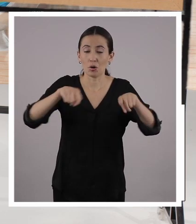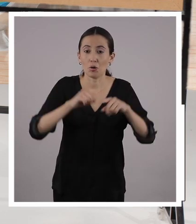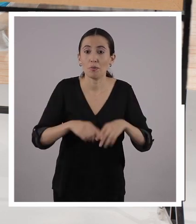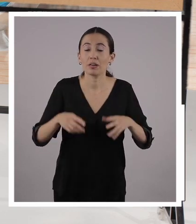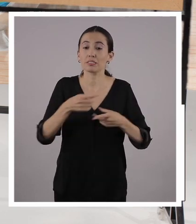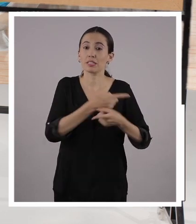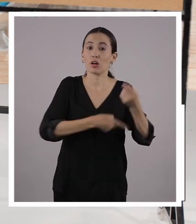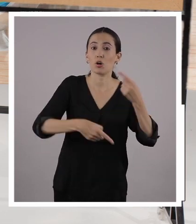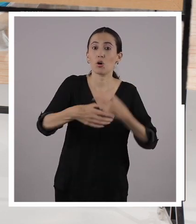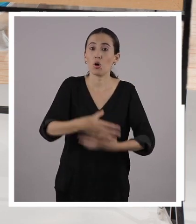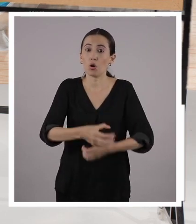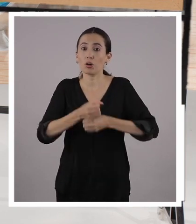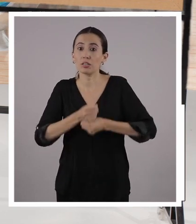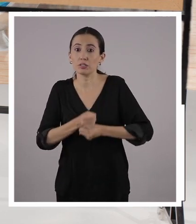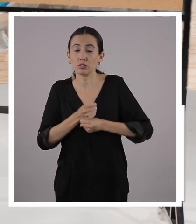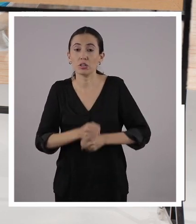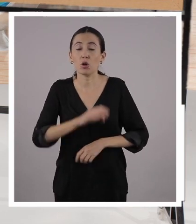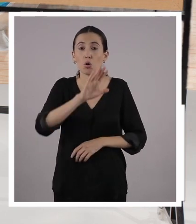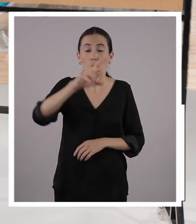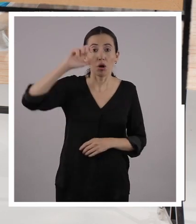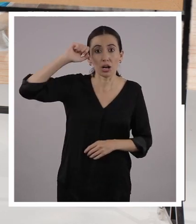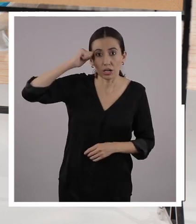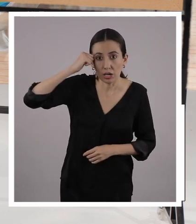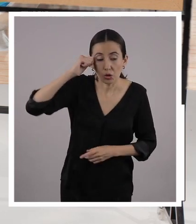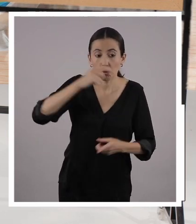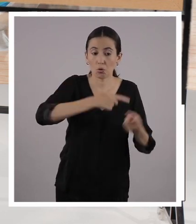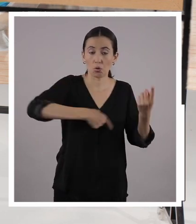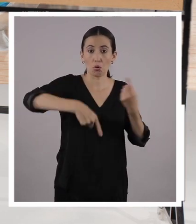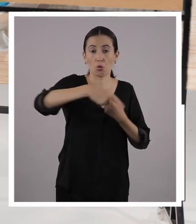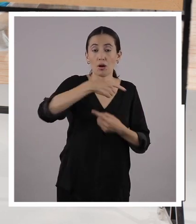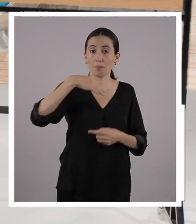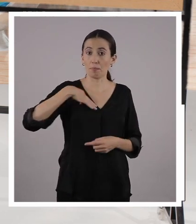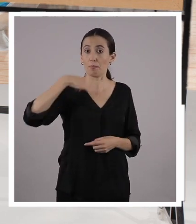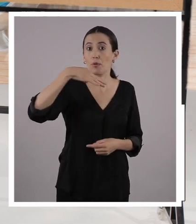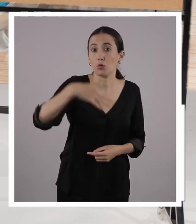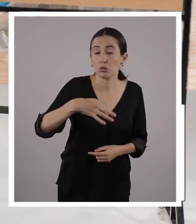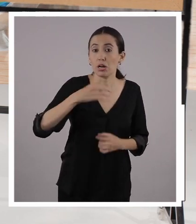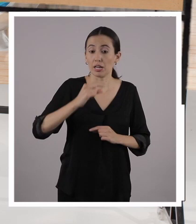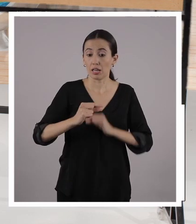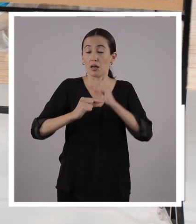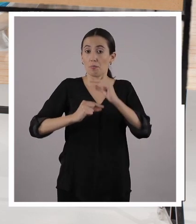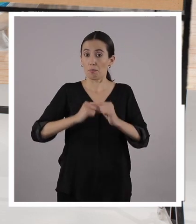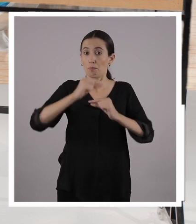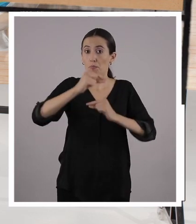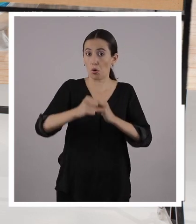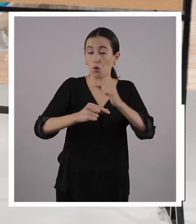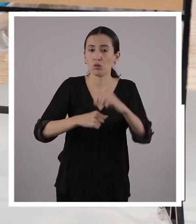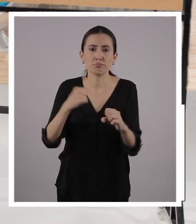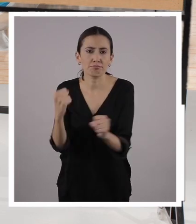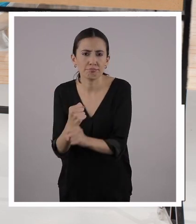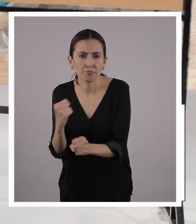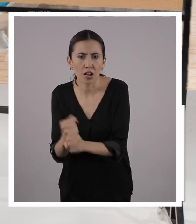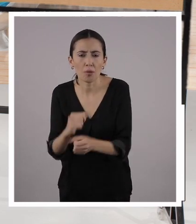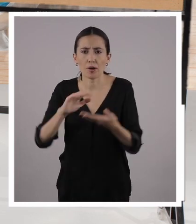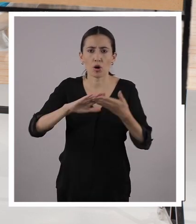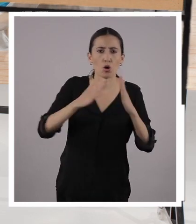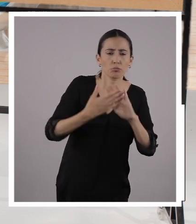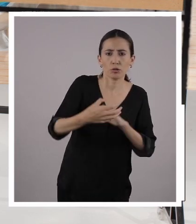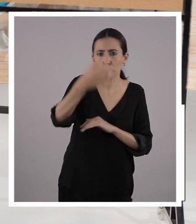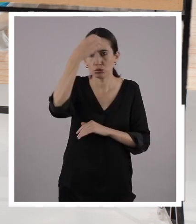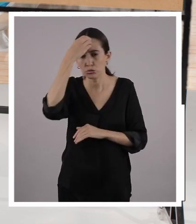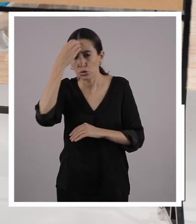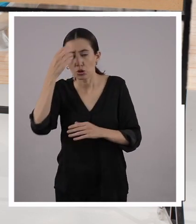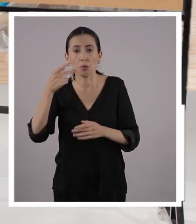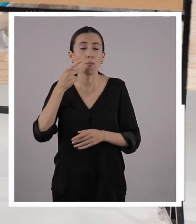regresen a clases deben estar seguros y muy bien preparados. Recuerden que el retorno a clases es voluntario y se hará de manera paulatina, trabajando en equipo toda